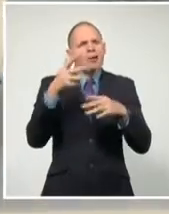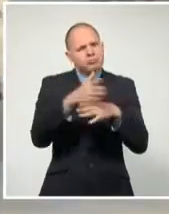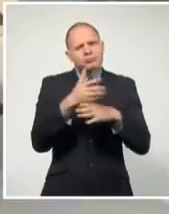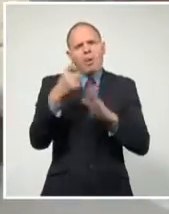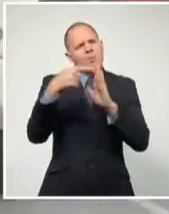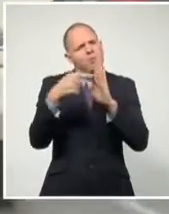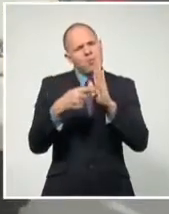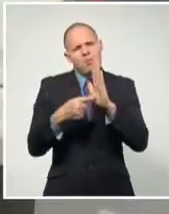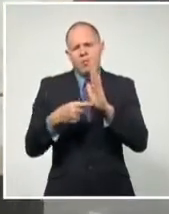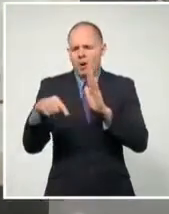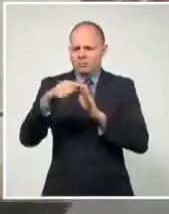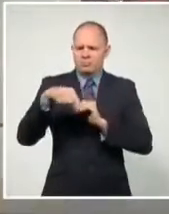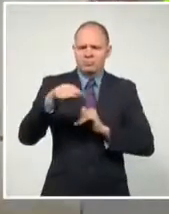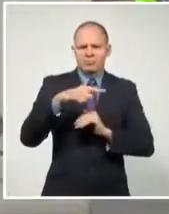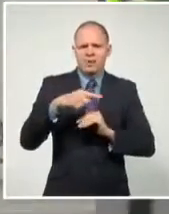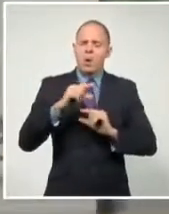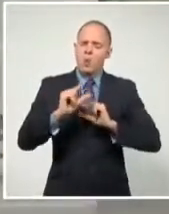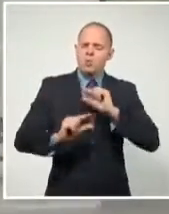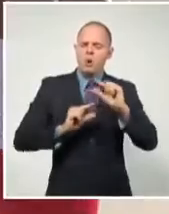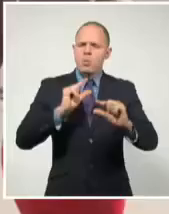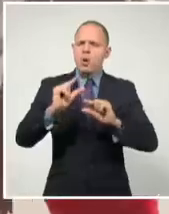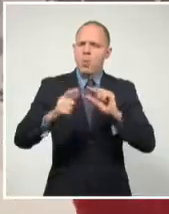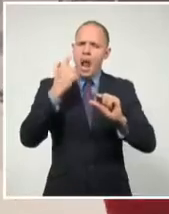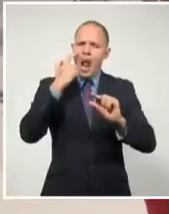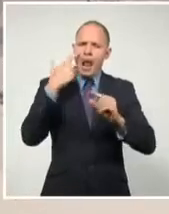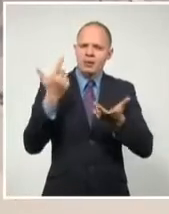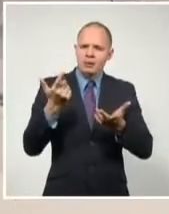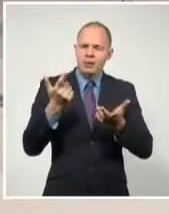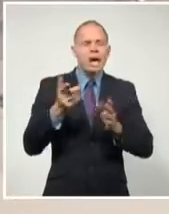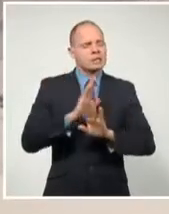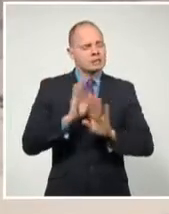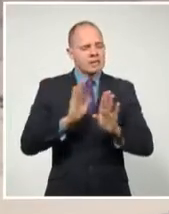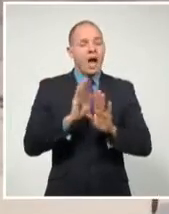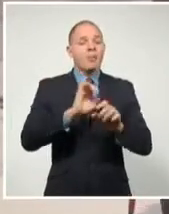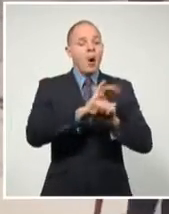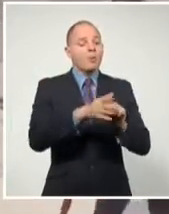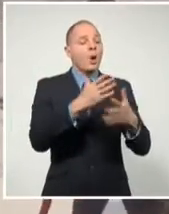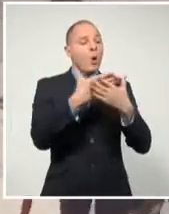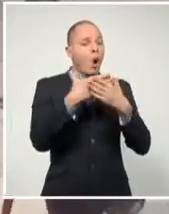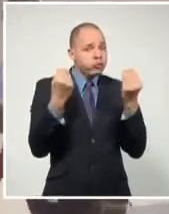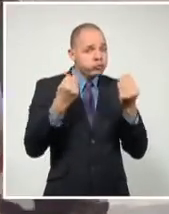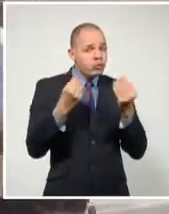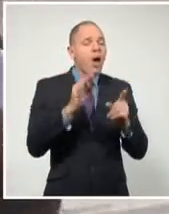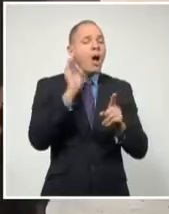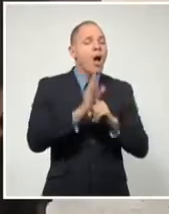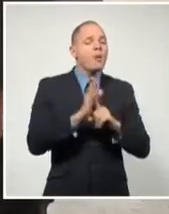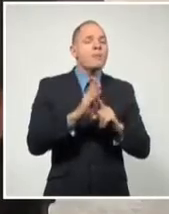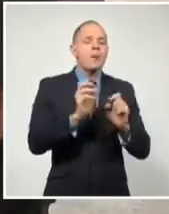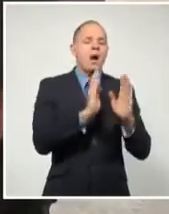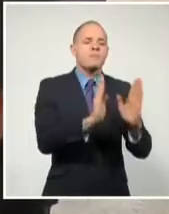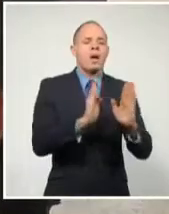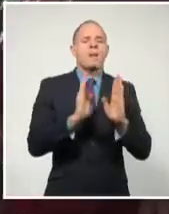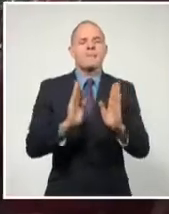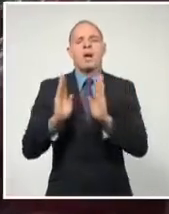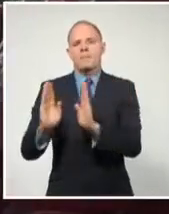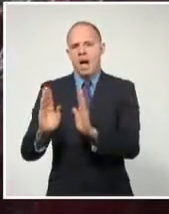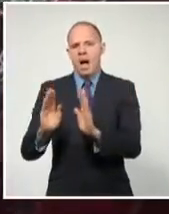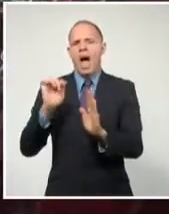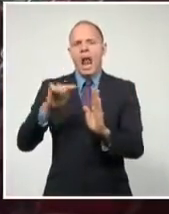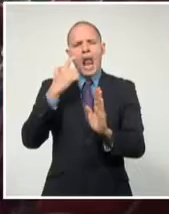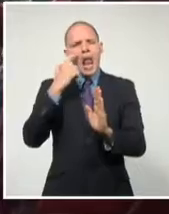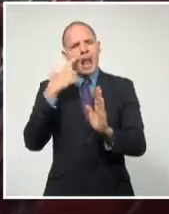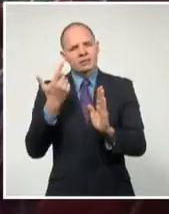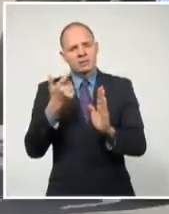El regreso a la normalidad se definió mediante 3 etapas fundamentales y se aprovecharán las más de 500 medidas implementadas en el